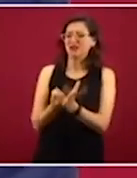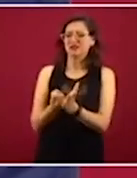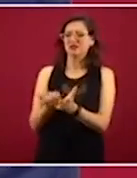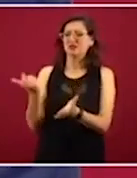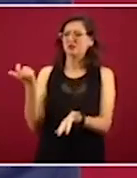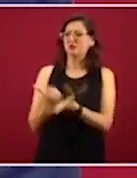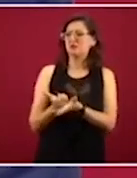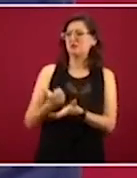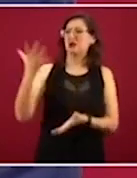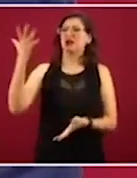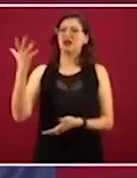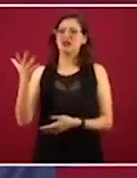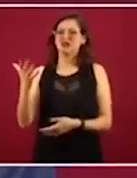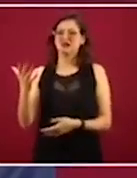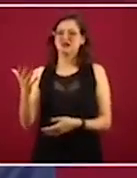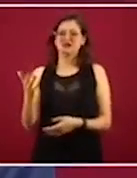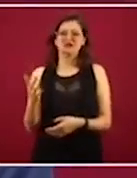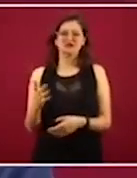unilaterales,